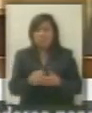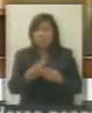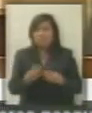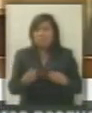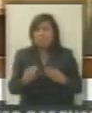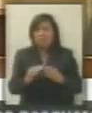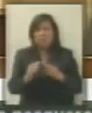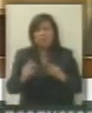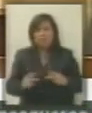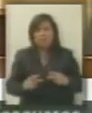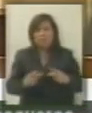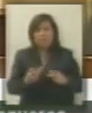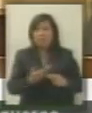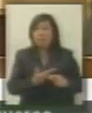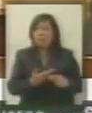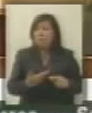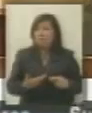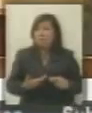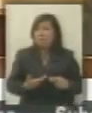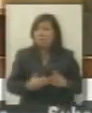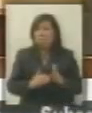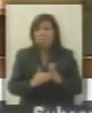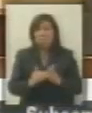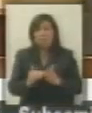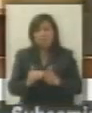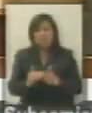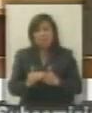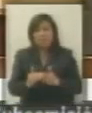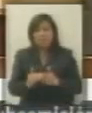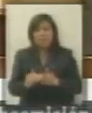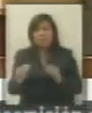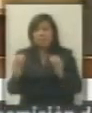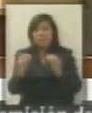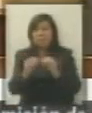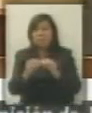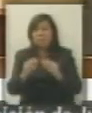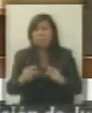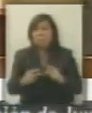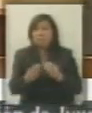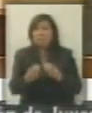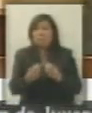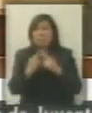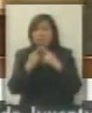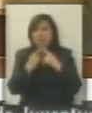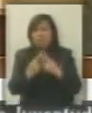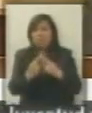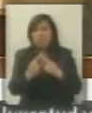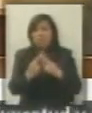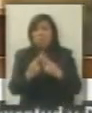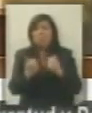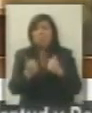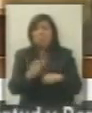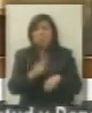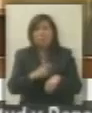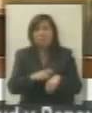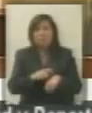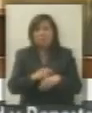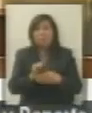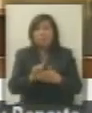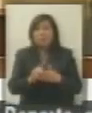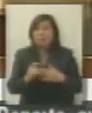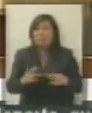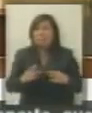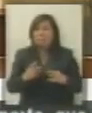de viviendas, el gobierno se ha esmerado en fomentar la mayor dotación de viviendas como resultado del buen momento económico que